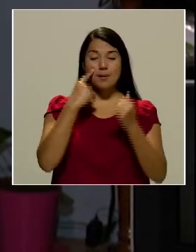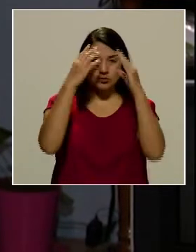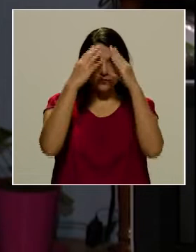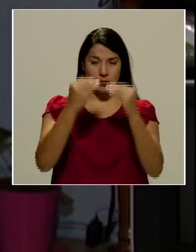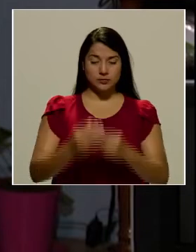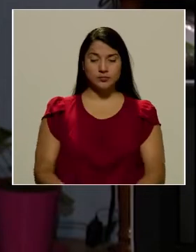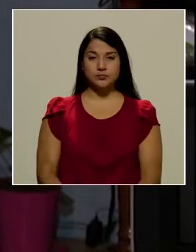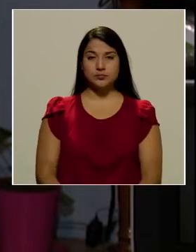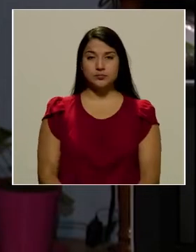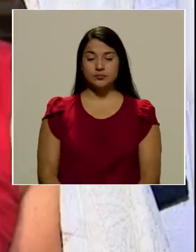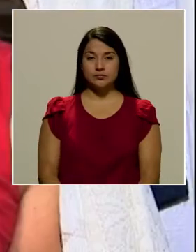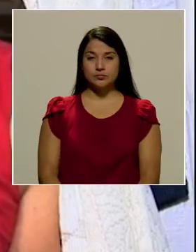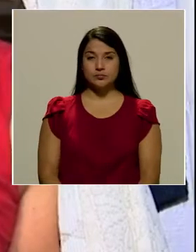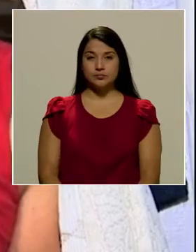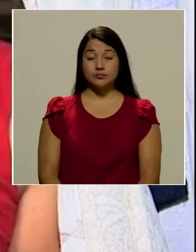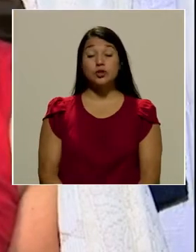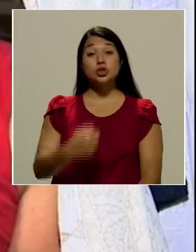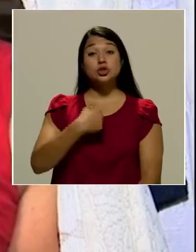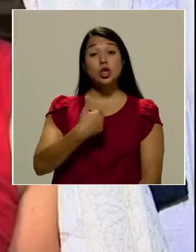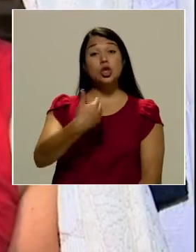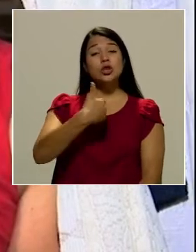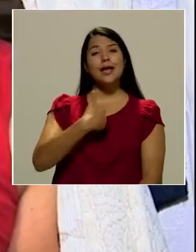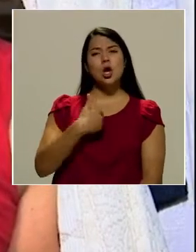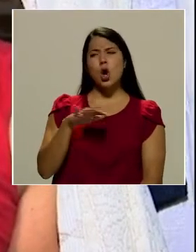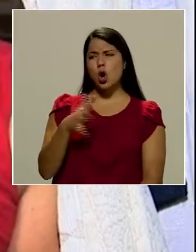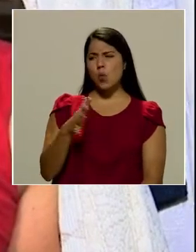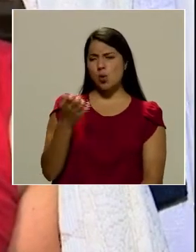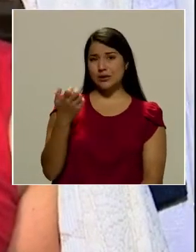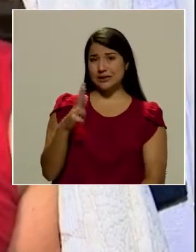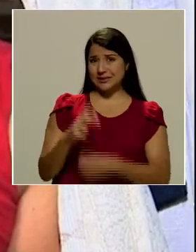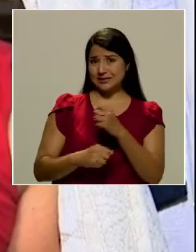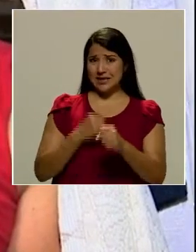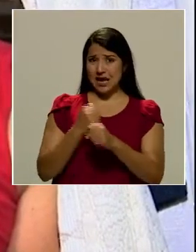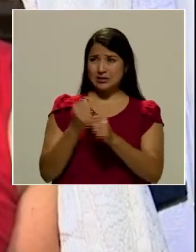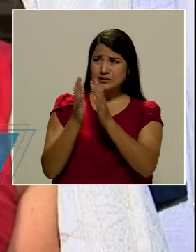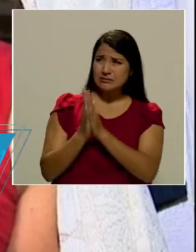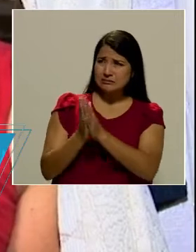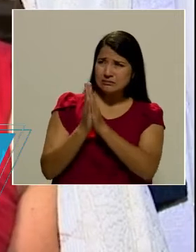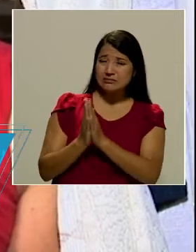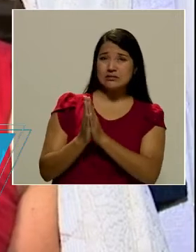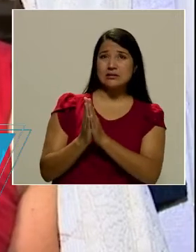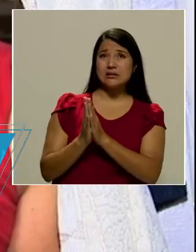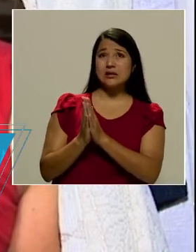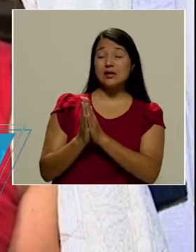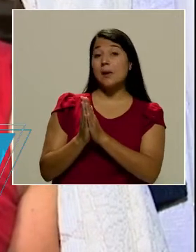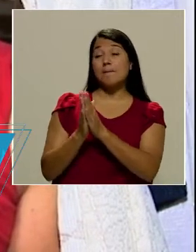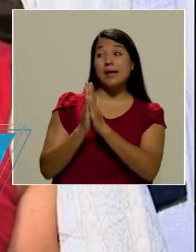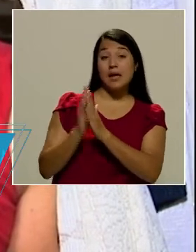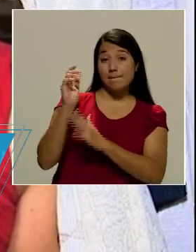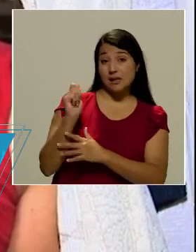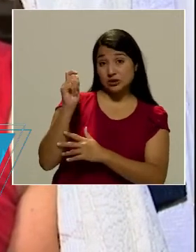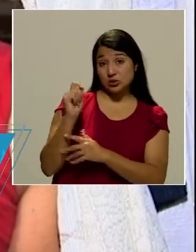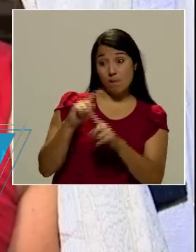preparado. Ya, yo tengo como 3 años de solicitar la pensión,